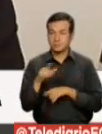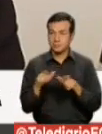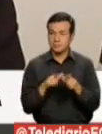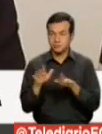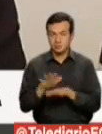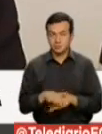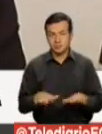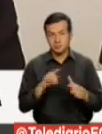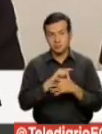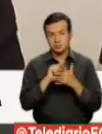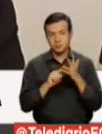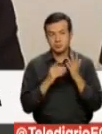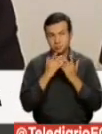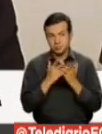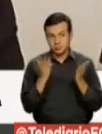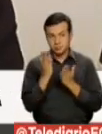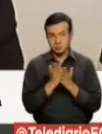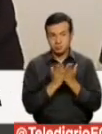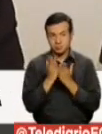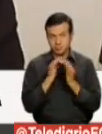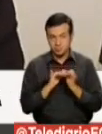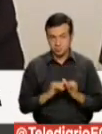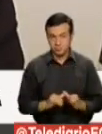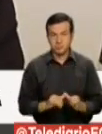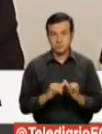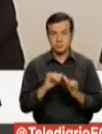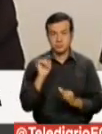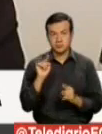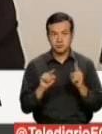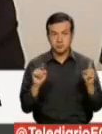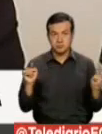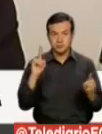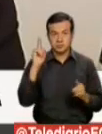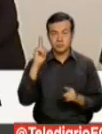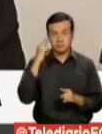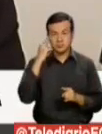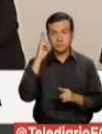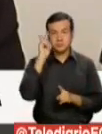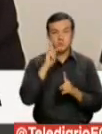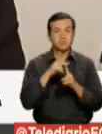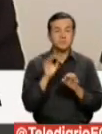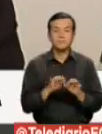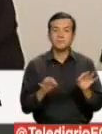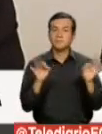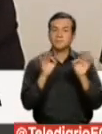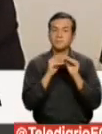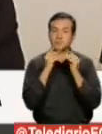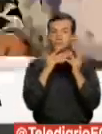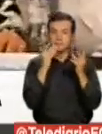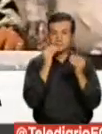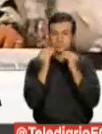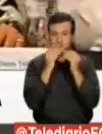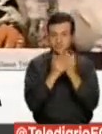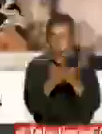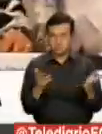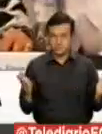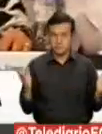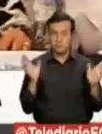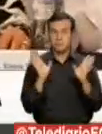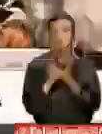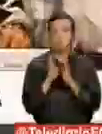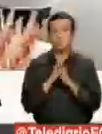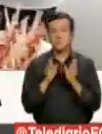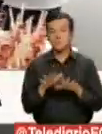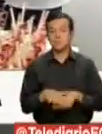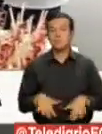nuestros productos y nuestros servicios. Y como lo mencionaba, uno de nuestros productos principales es la gastronomía. El evento